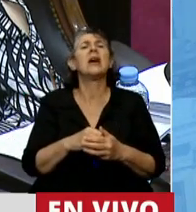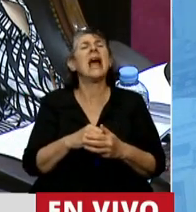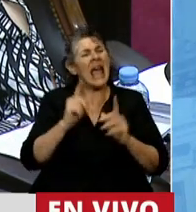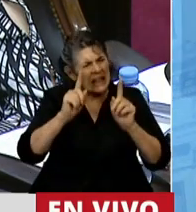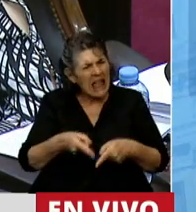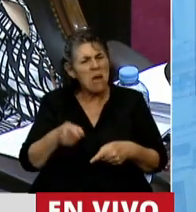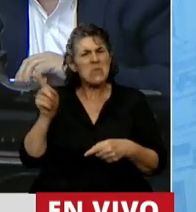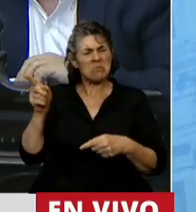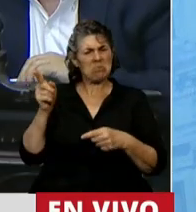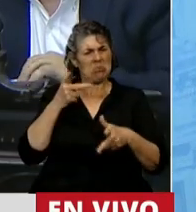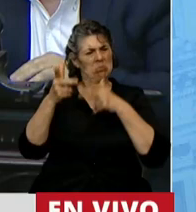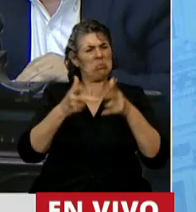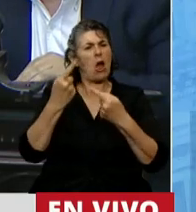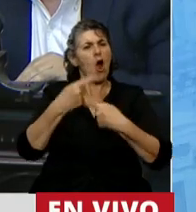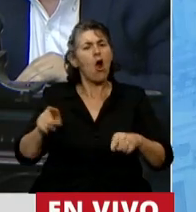peronismo.